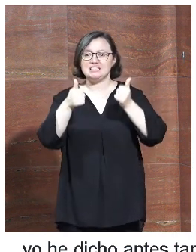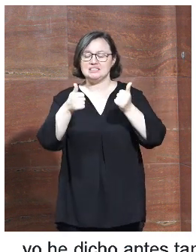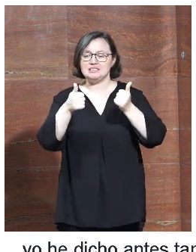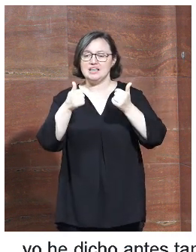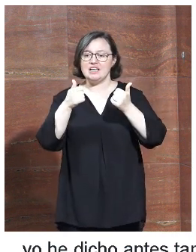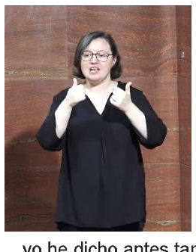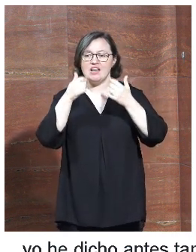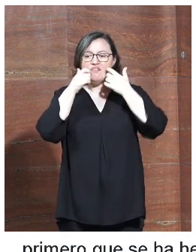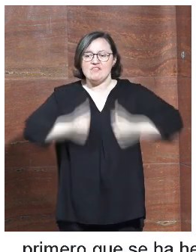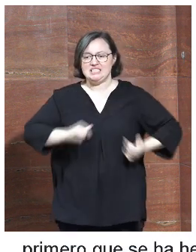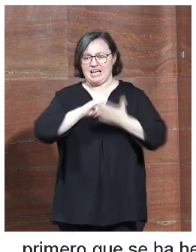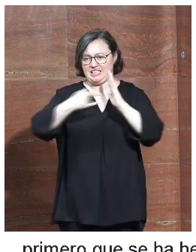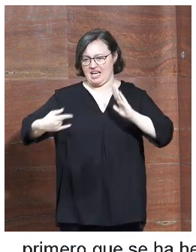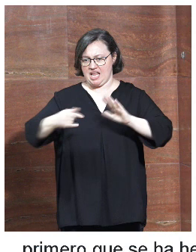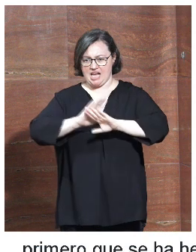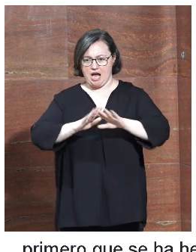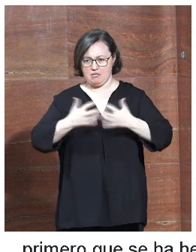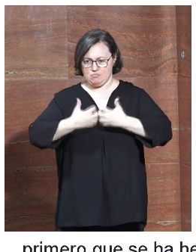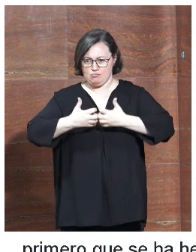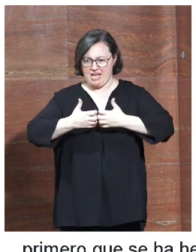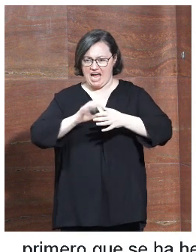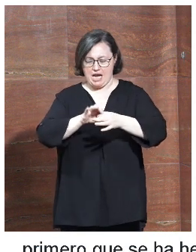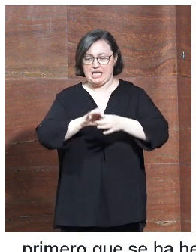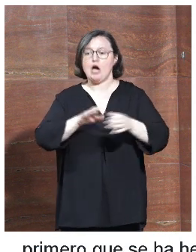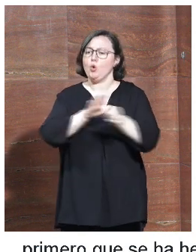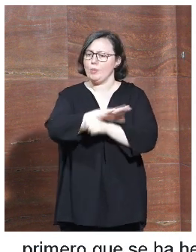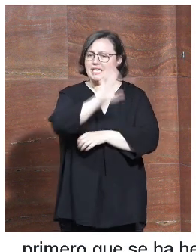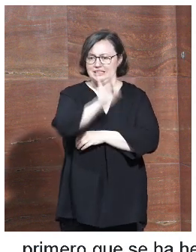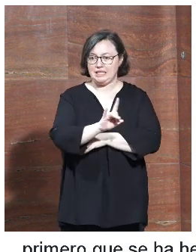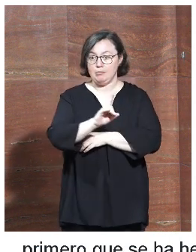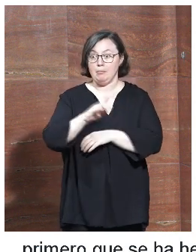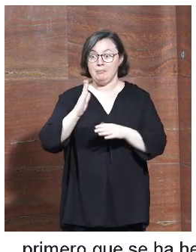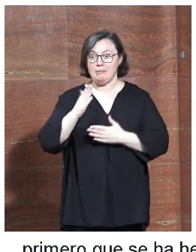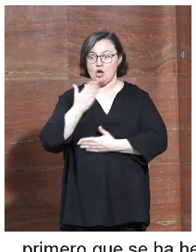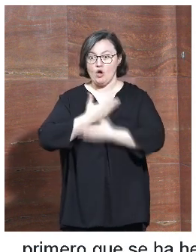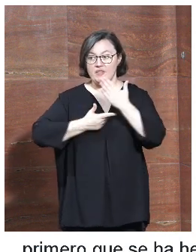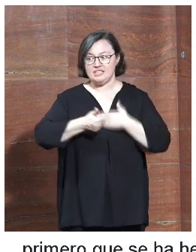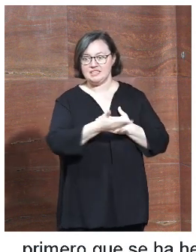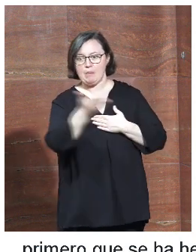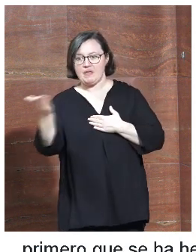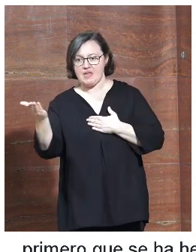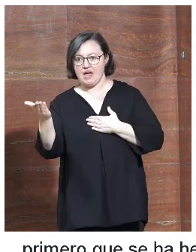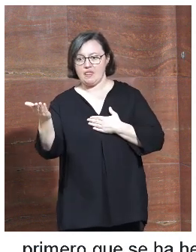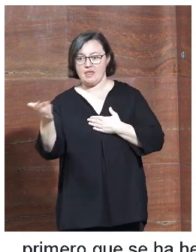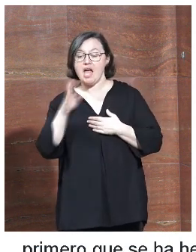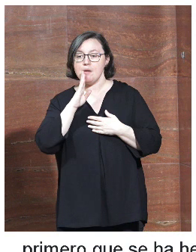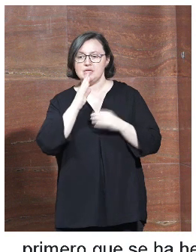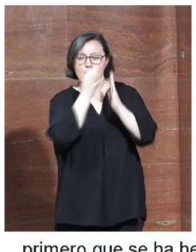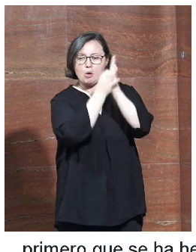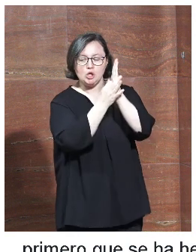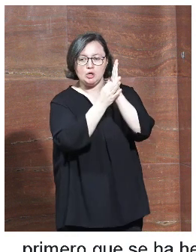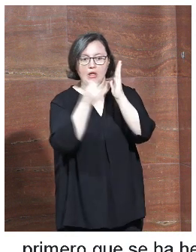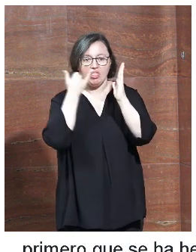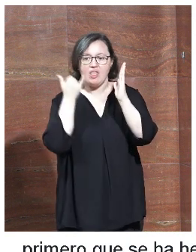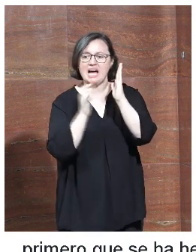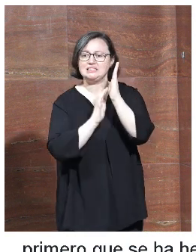más tecnológica y más mecánica está cubierta. Pero luego ya decía, es que el teclado no se ve, es que el teclado,